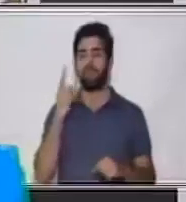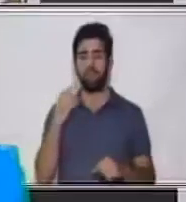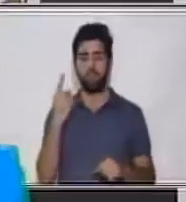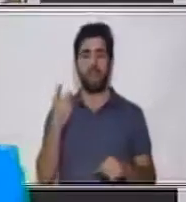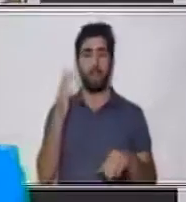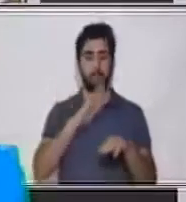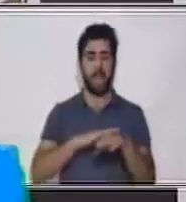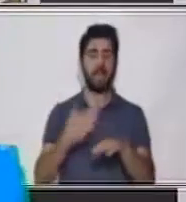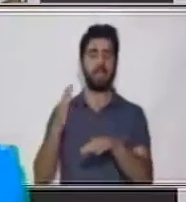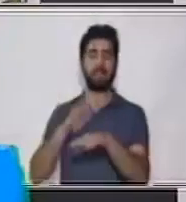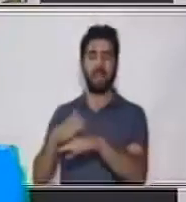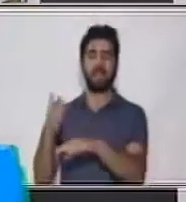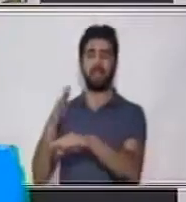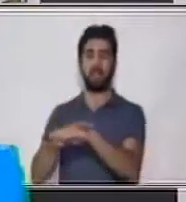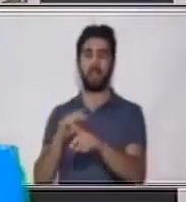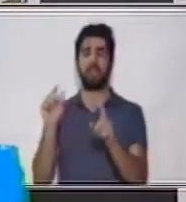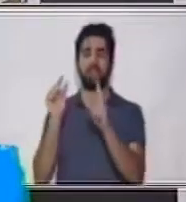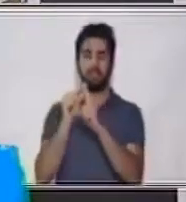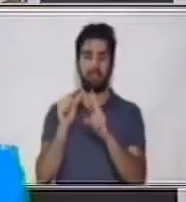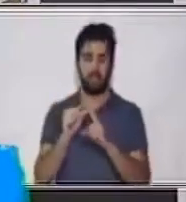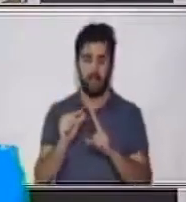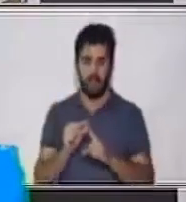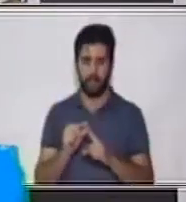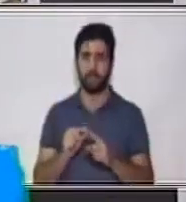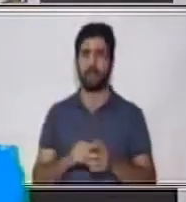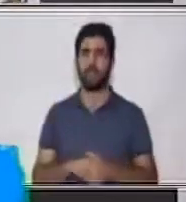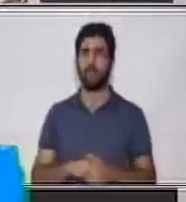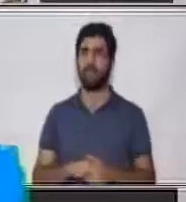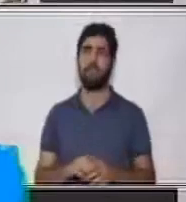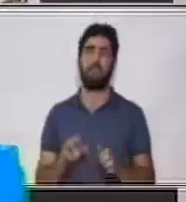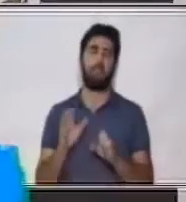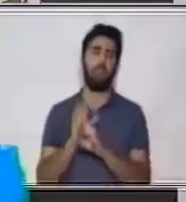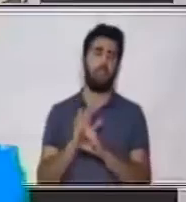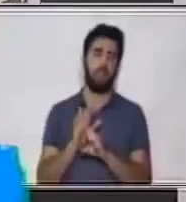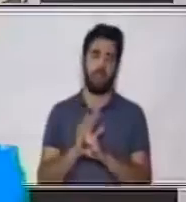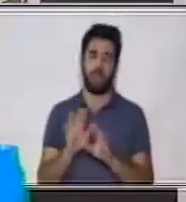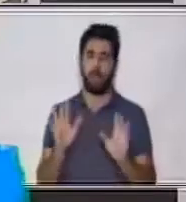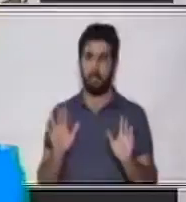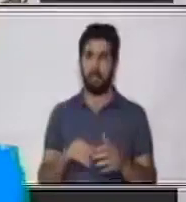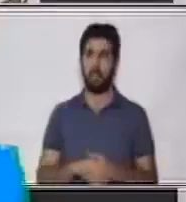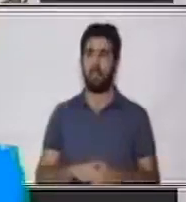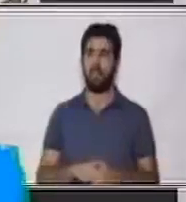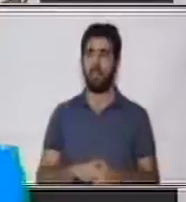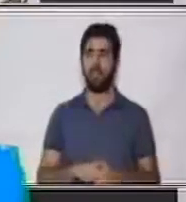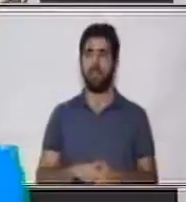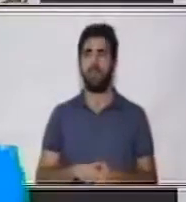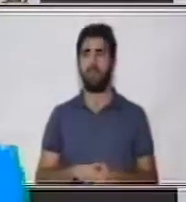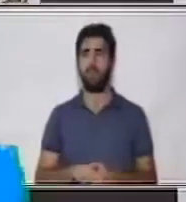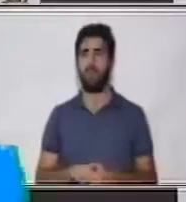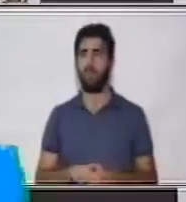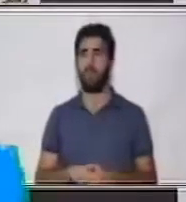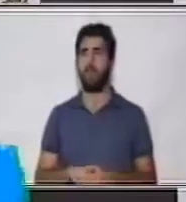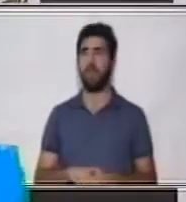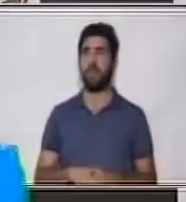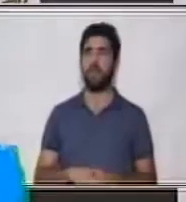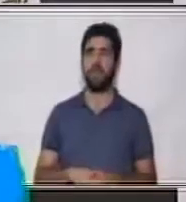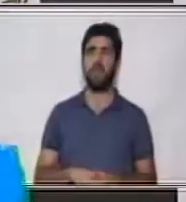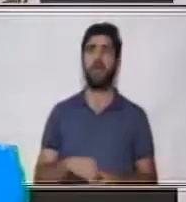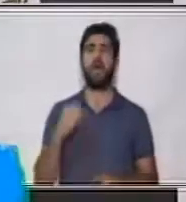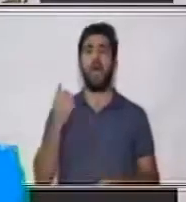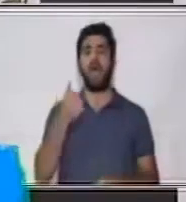buscar más palabras que se derivan de ella. En este caso puede ser acuático,